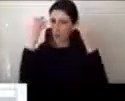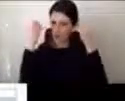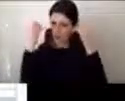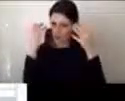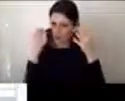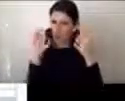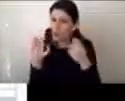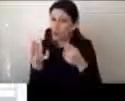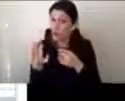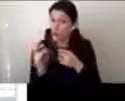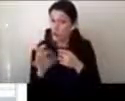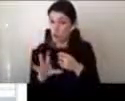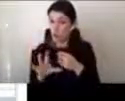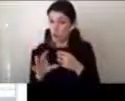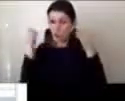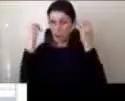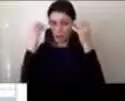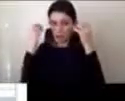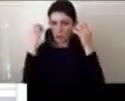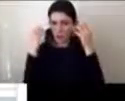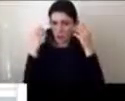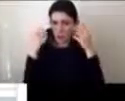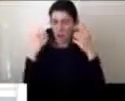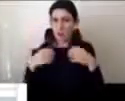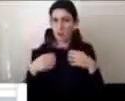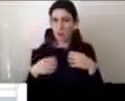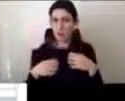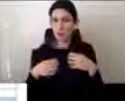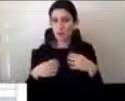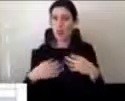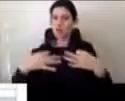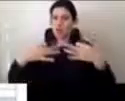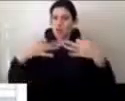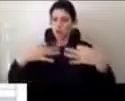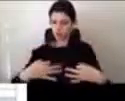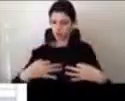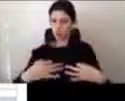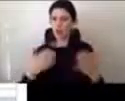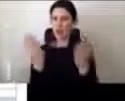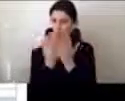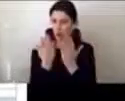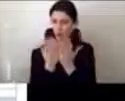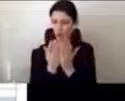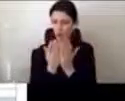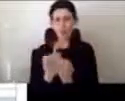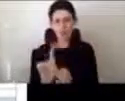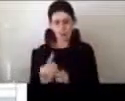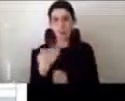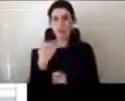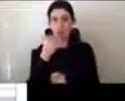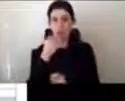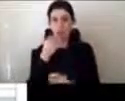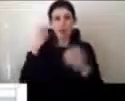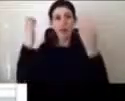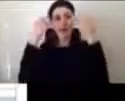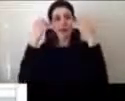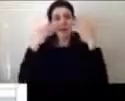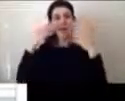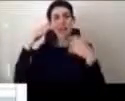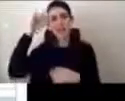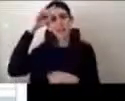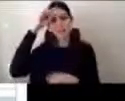estamos hablando del aprendizaje académico, sino que el aprendizaje por las experiencias de la